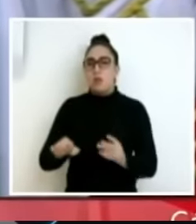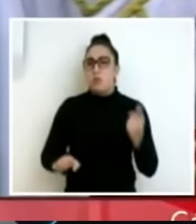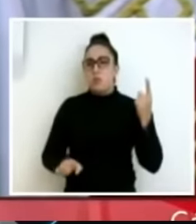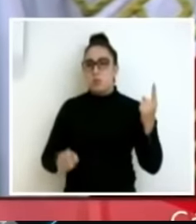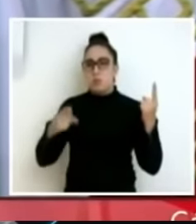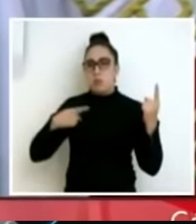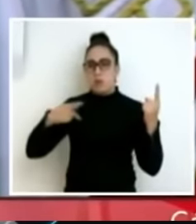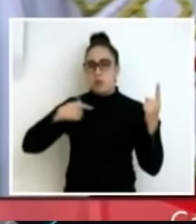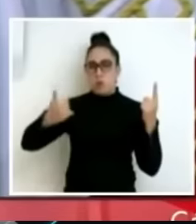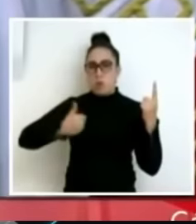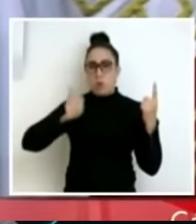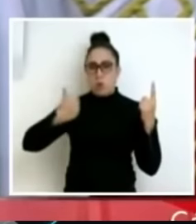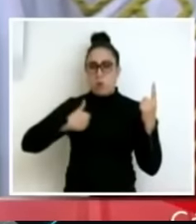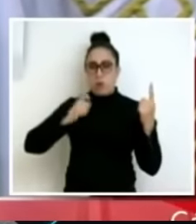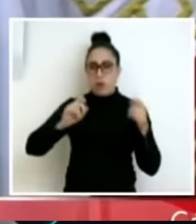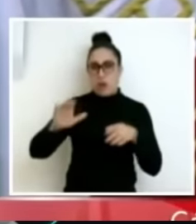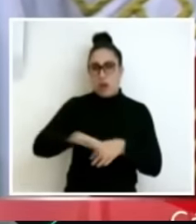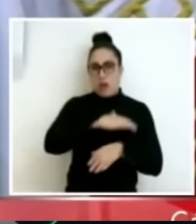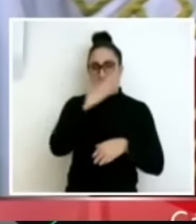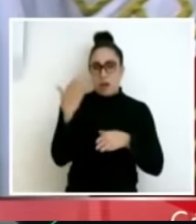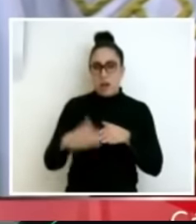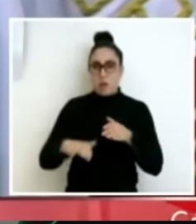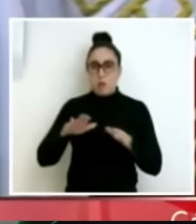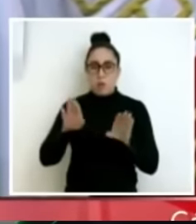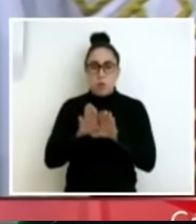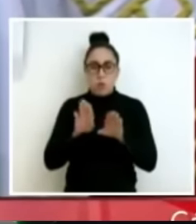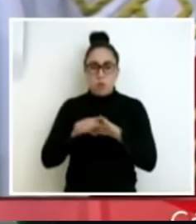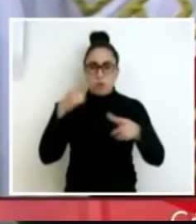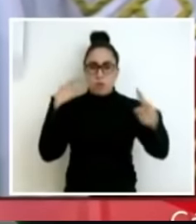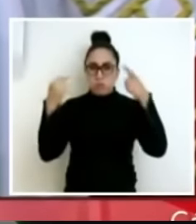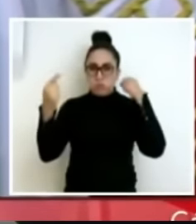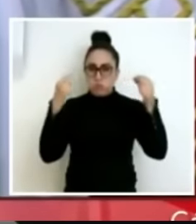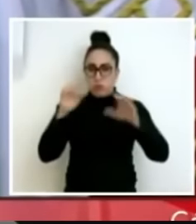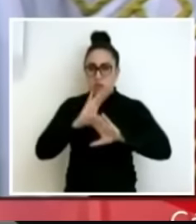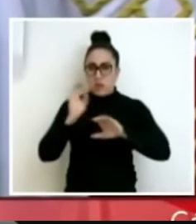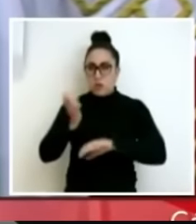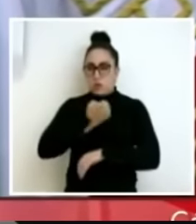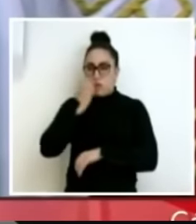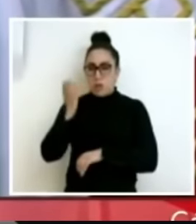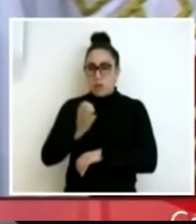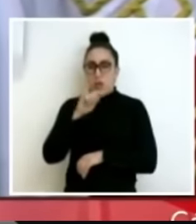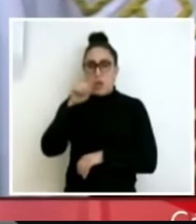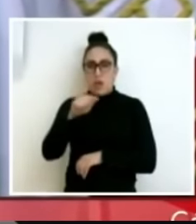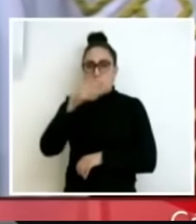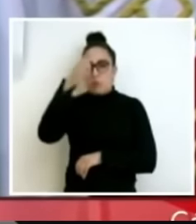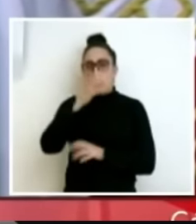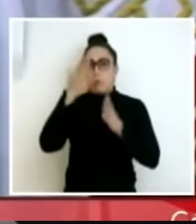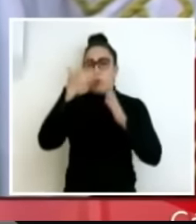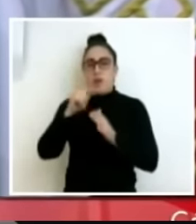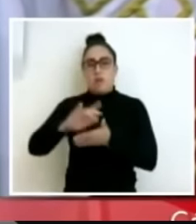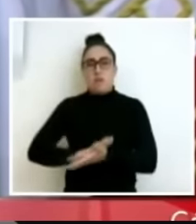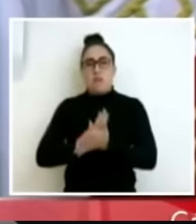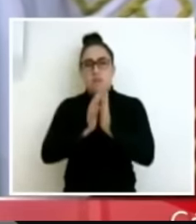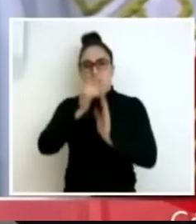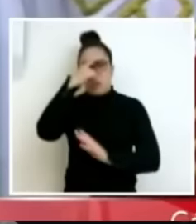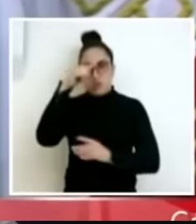recién egresado y sin experiencia se va a convertir en un juez. Y